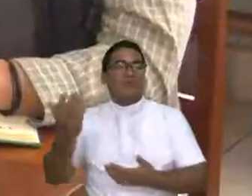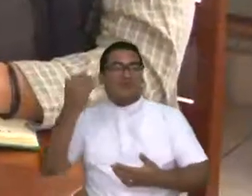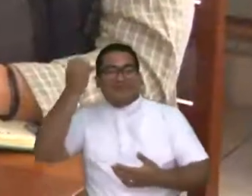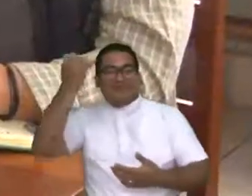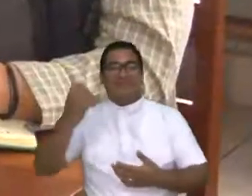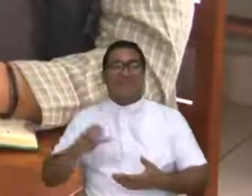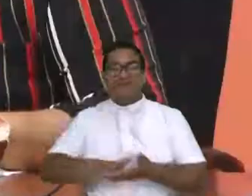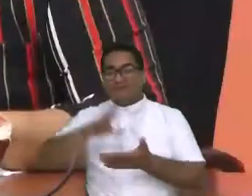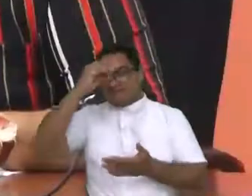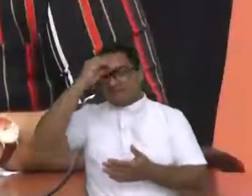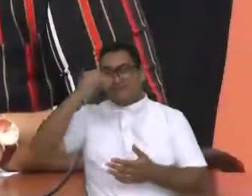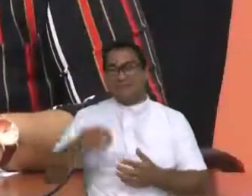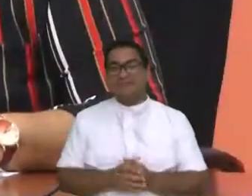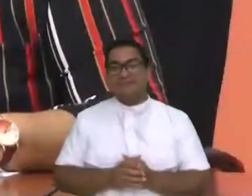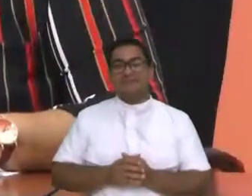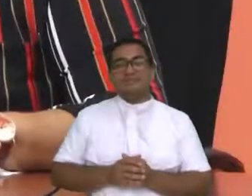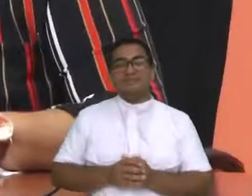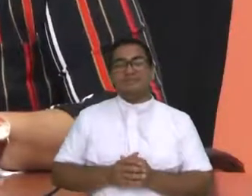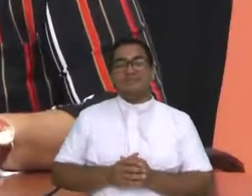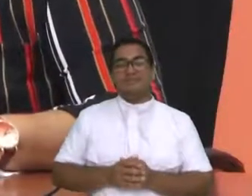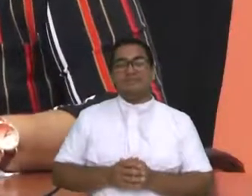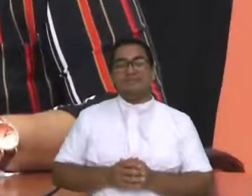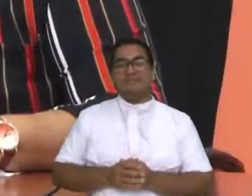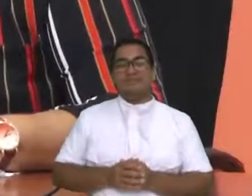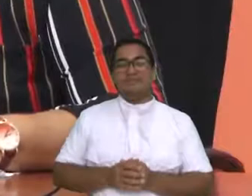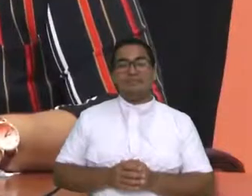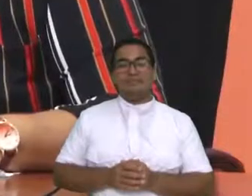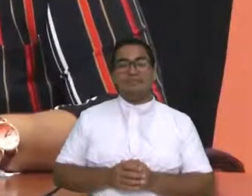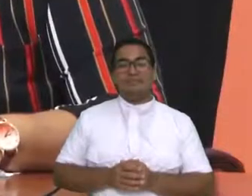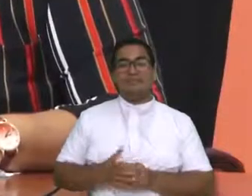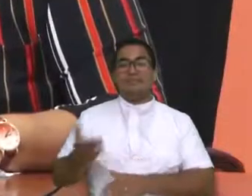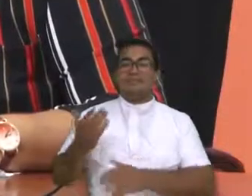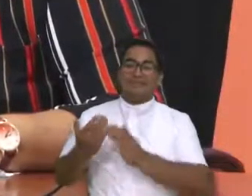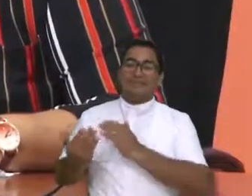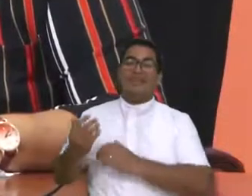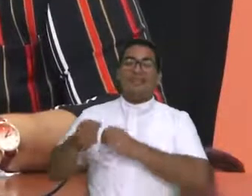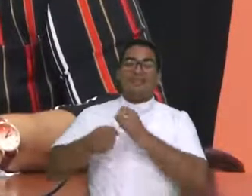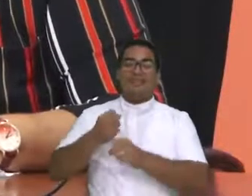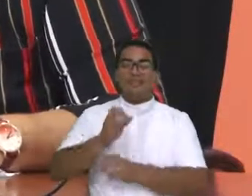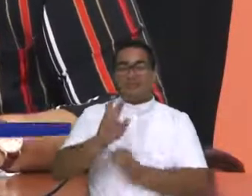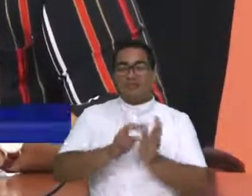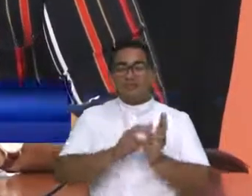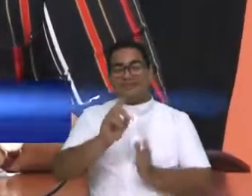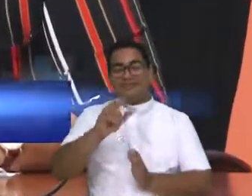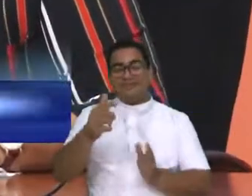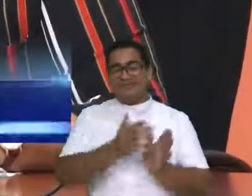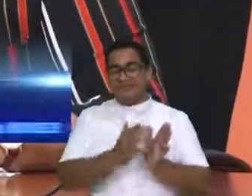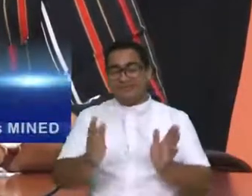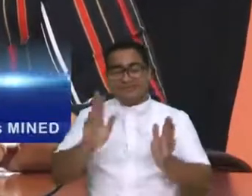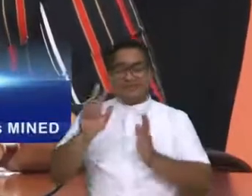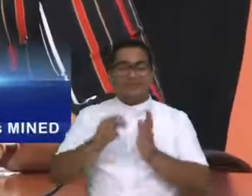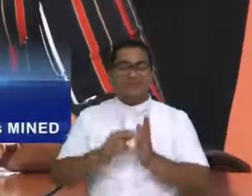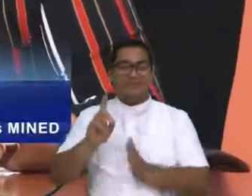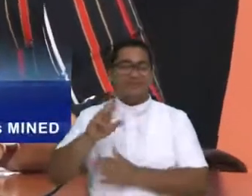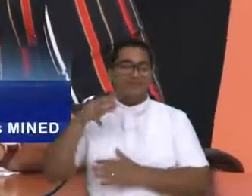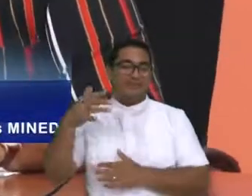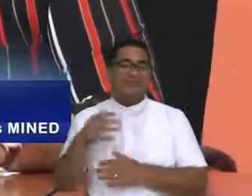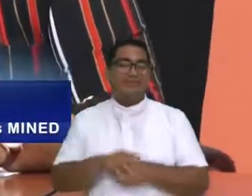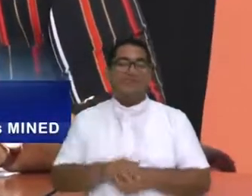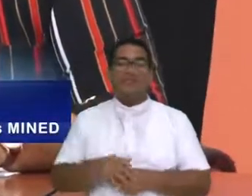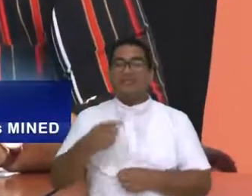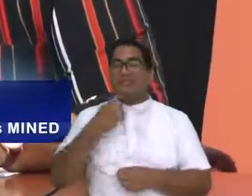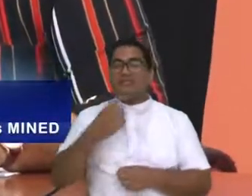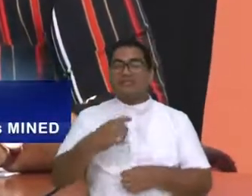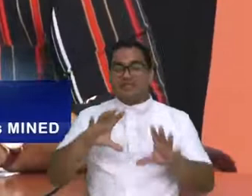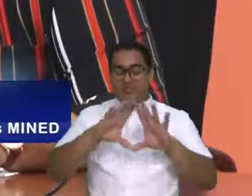la era tecnológica. En total, en el periodo del 2017 al 2019 tenemos la